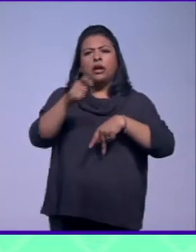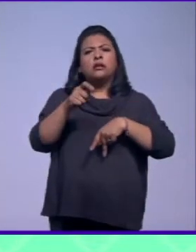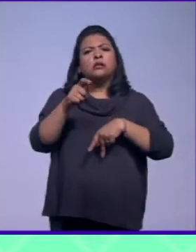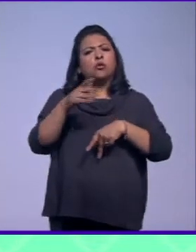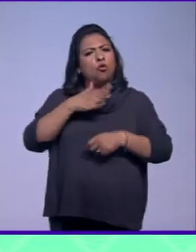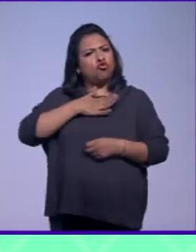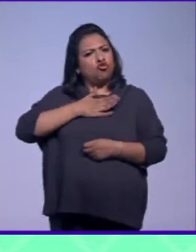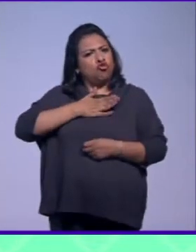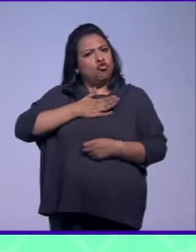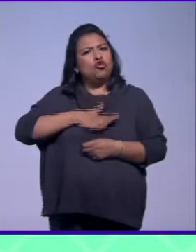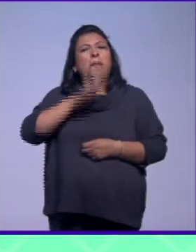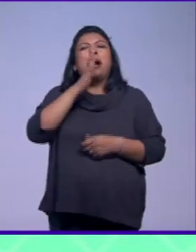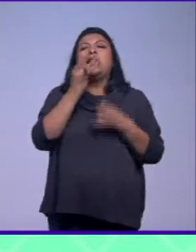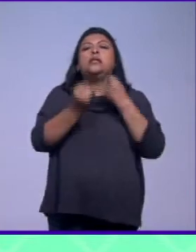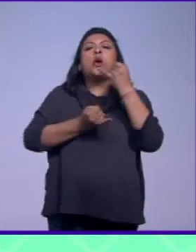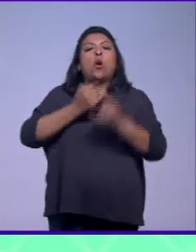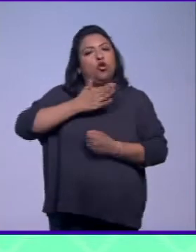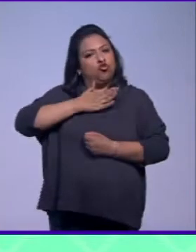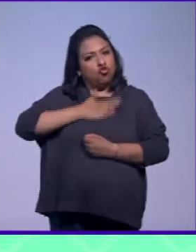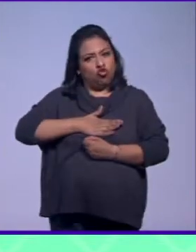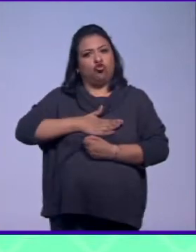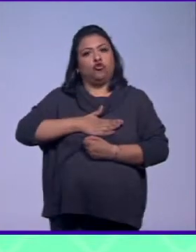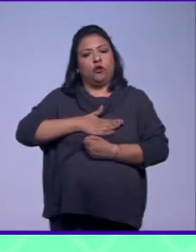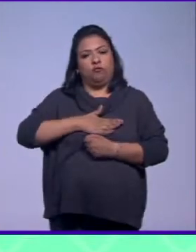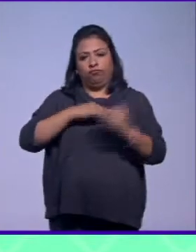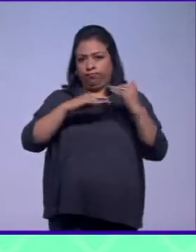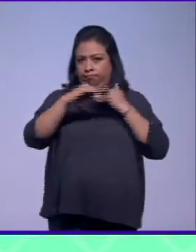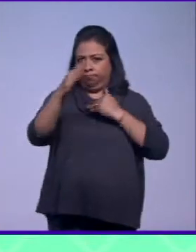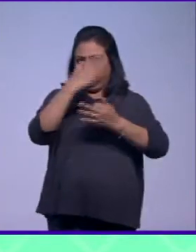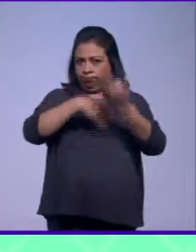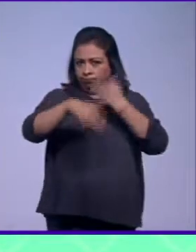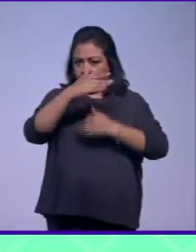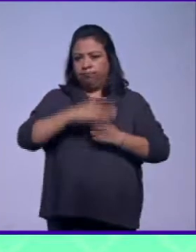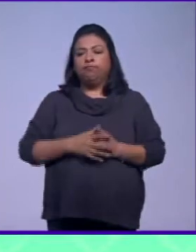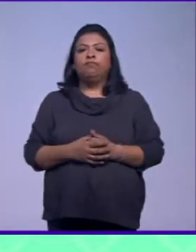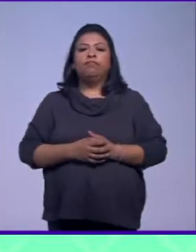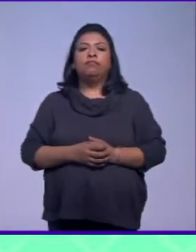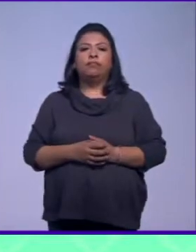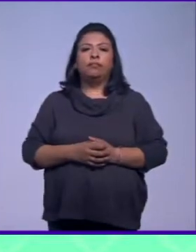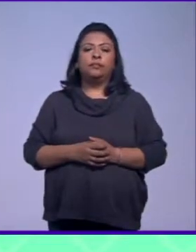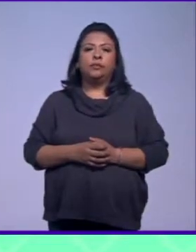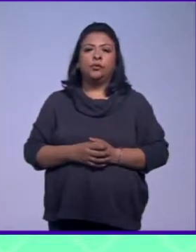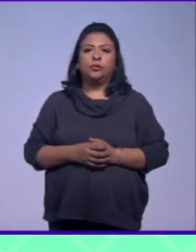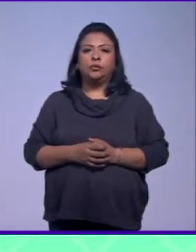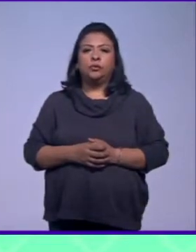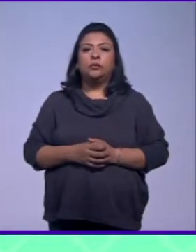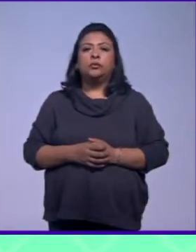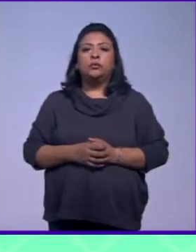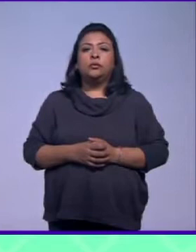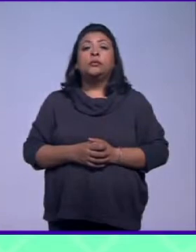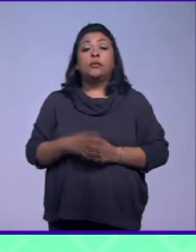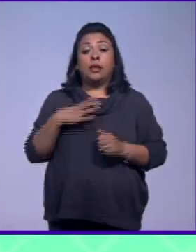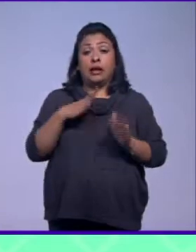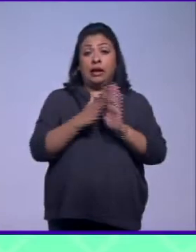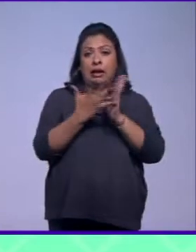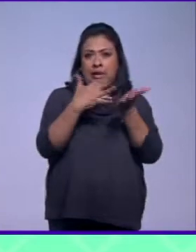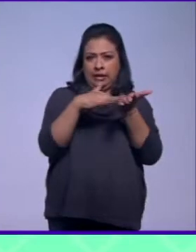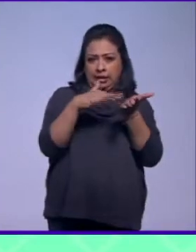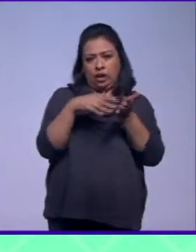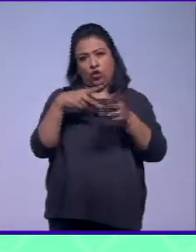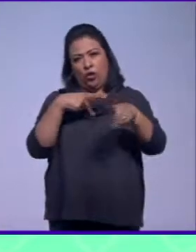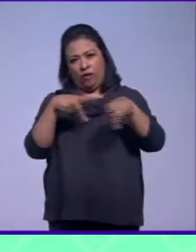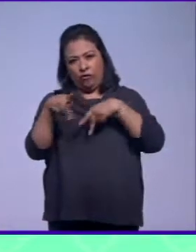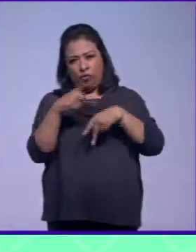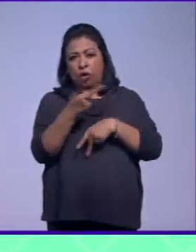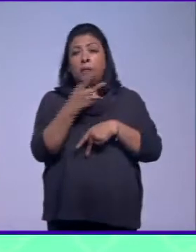para que recibo disney en abierto del pañuelo y en la literatura como en el fútbol